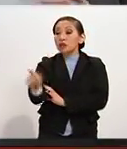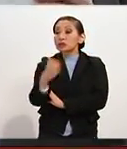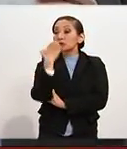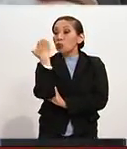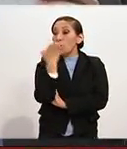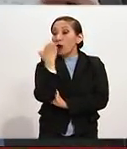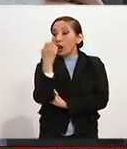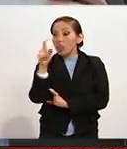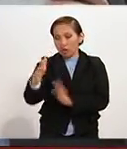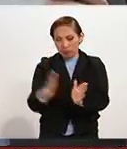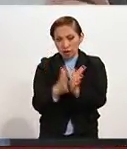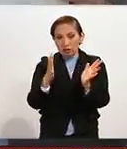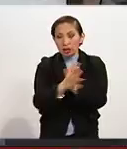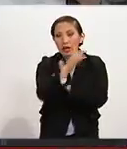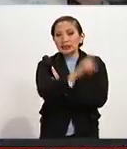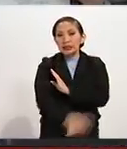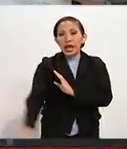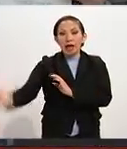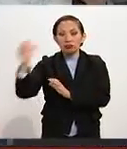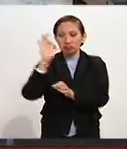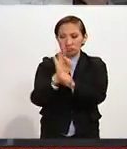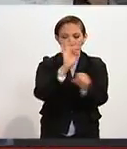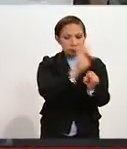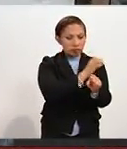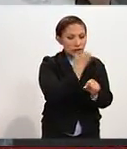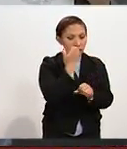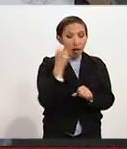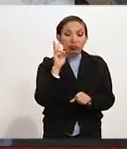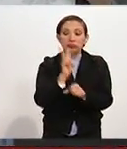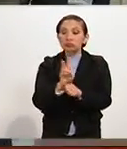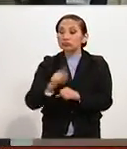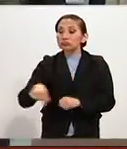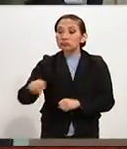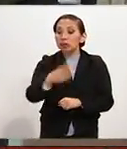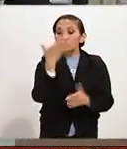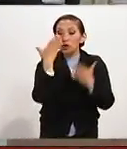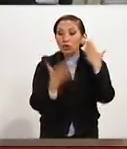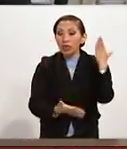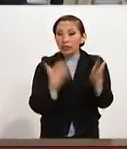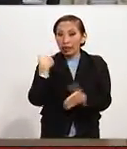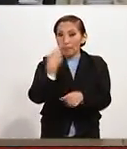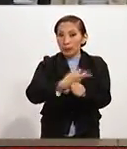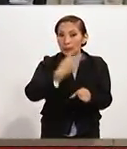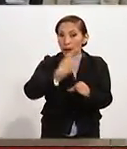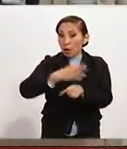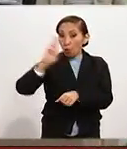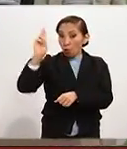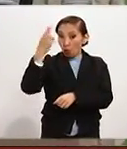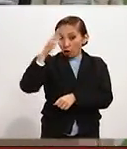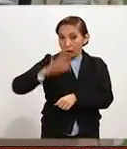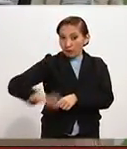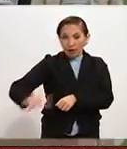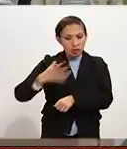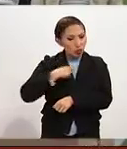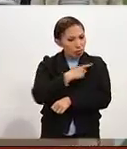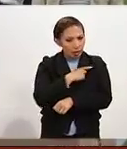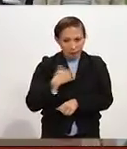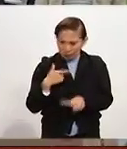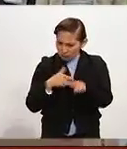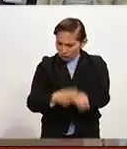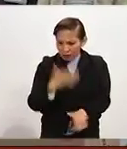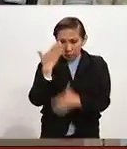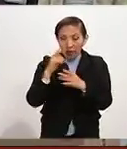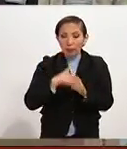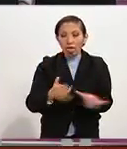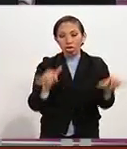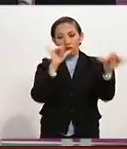Escolar, donde participan 100 guardianes escolares que supervisarán que los estudiantes de prepa y universidad no dejen de asistir a clases por